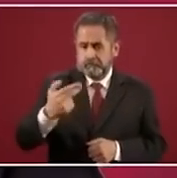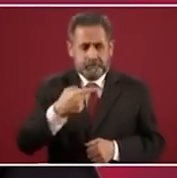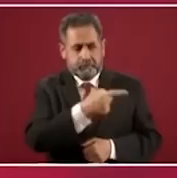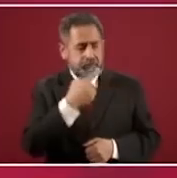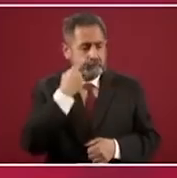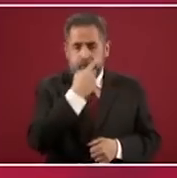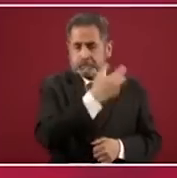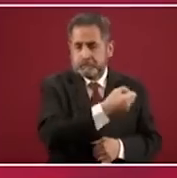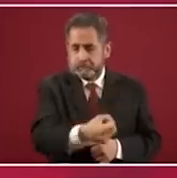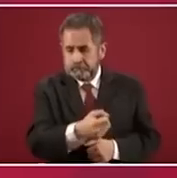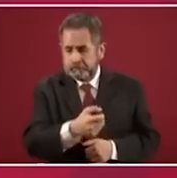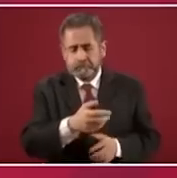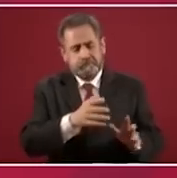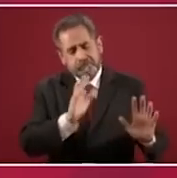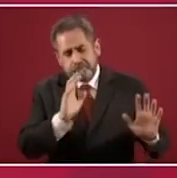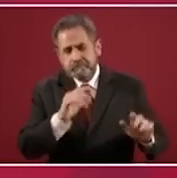Derechos Humanos.